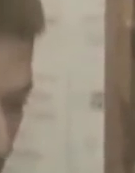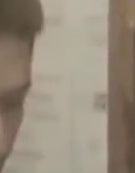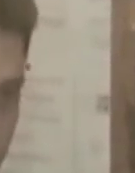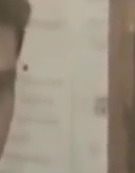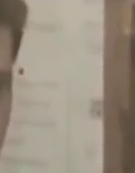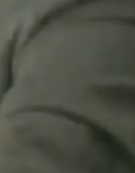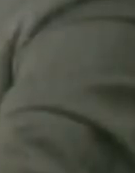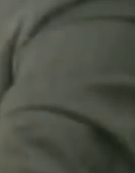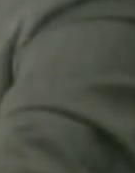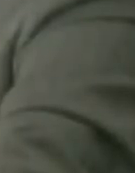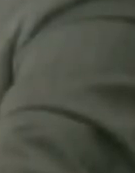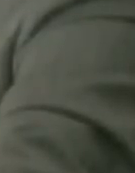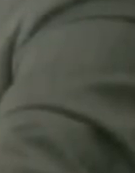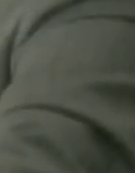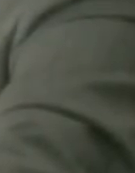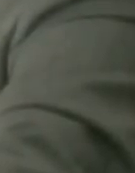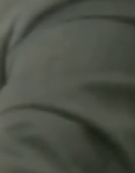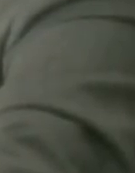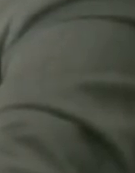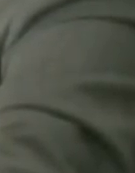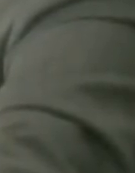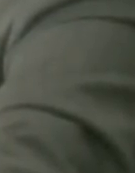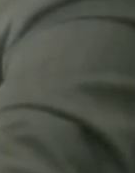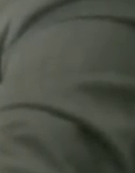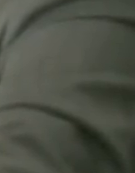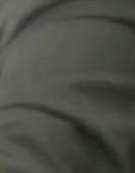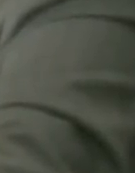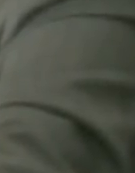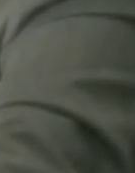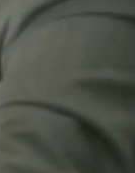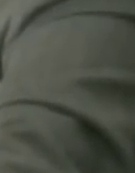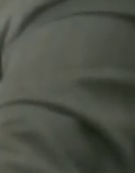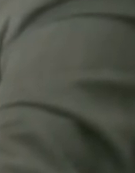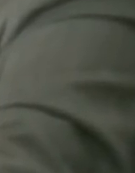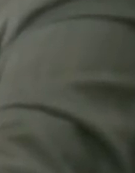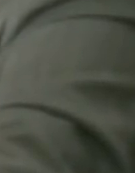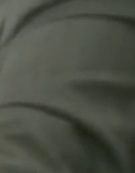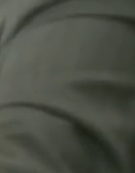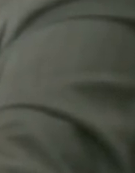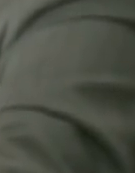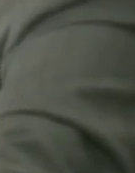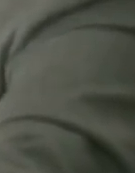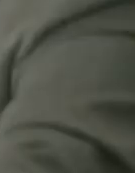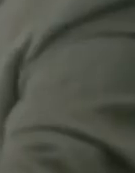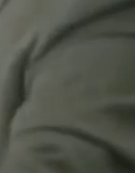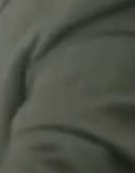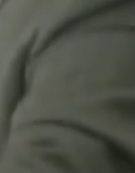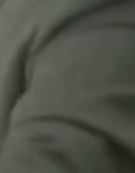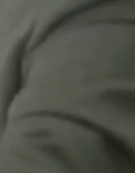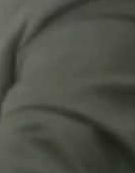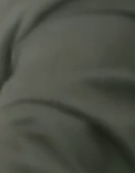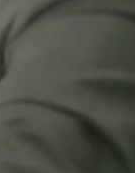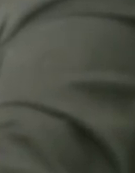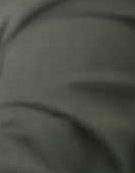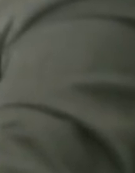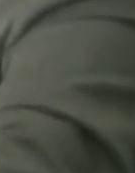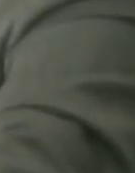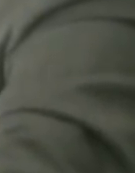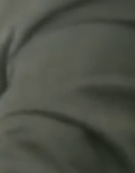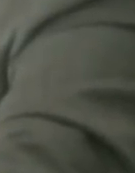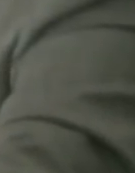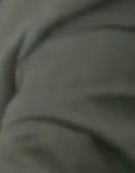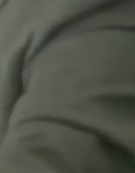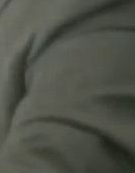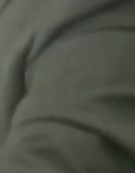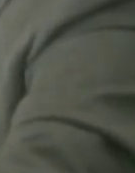Aló, presidente. Buenos días a todos ustedes, hombres, mujeres y niños de la patria de